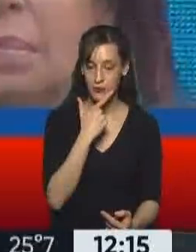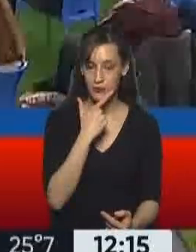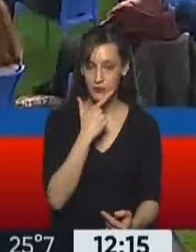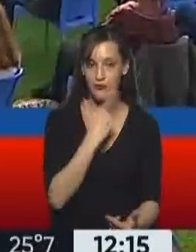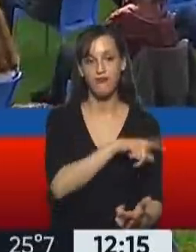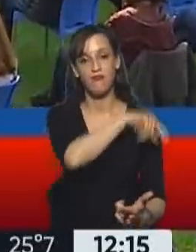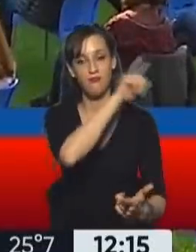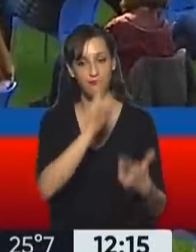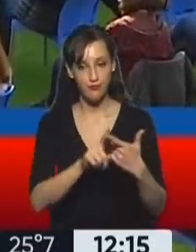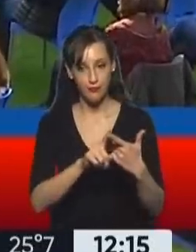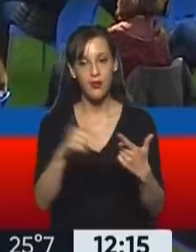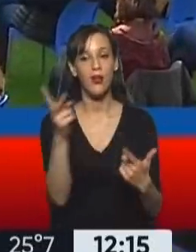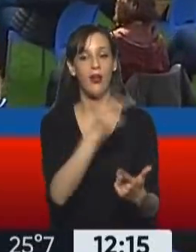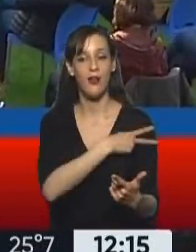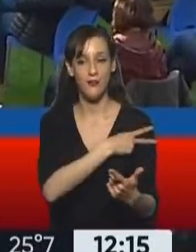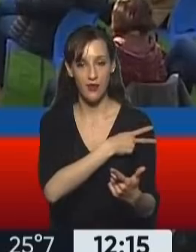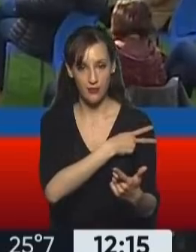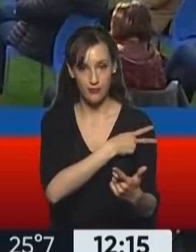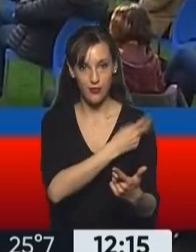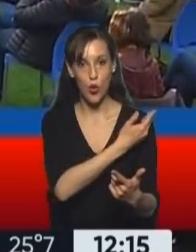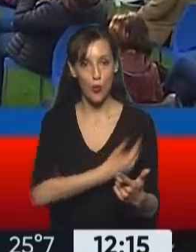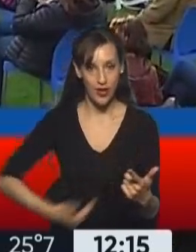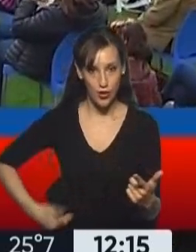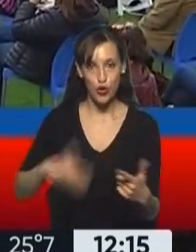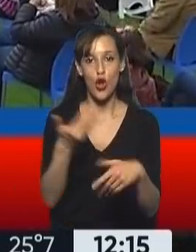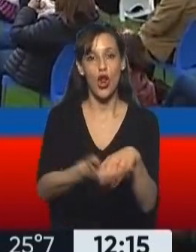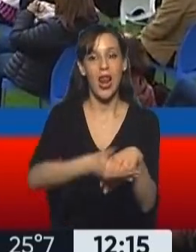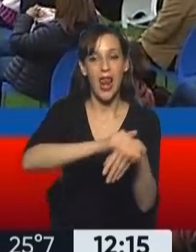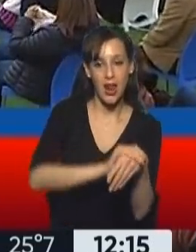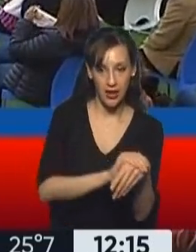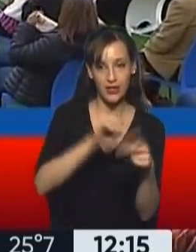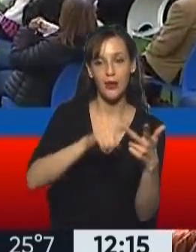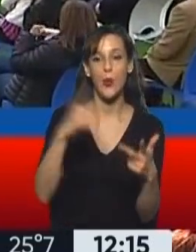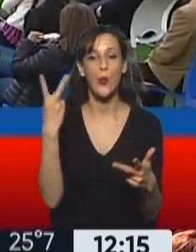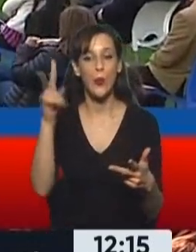el jefe de gobierno Rodríguez Larreta, su vicejefe Santilli,